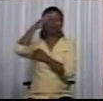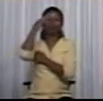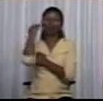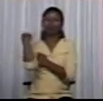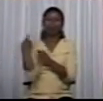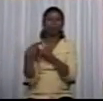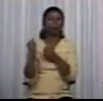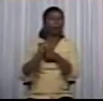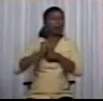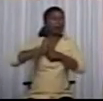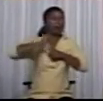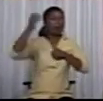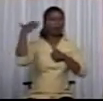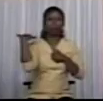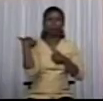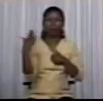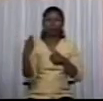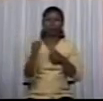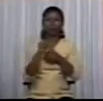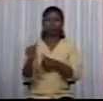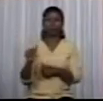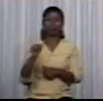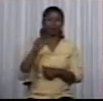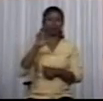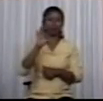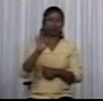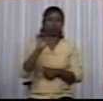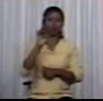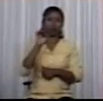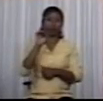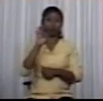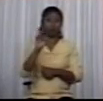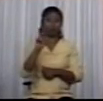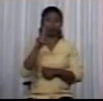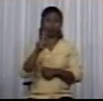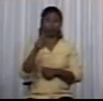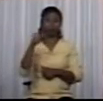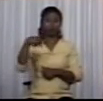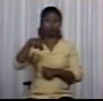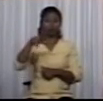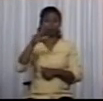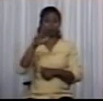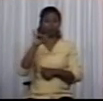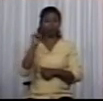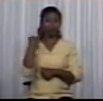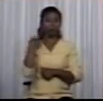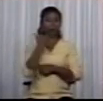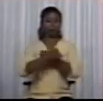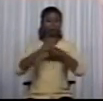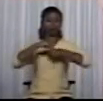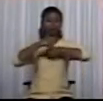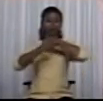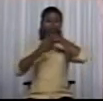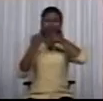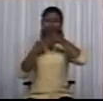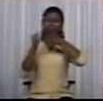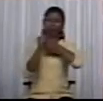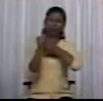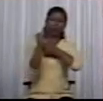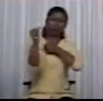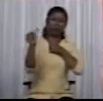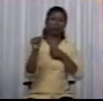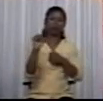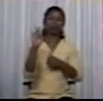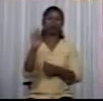más lejos es Fullino, se llama. De las ciudades que conozco en el planeta Tierra, la más bonita que conozco se